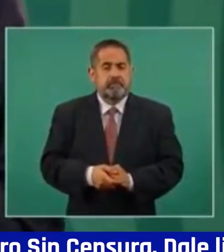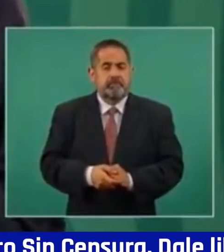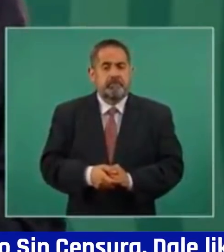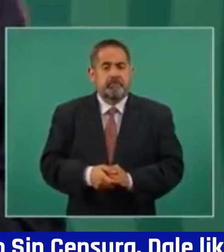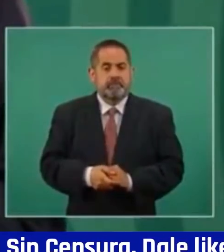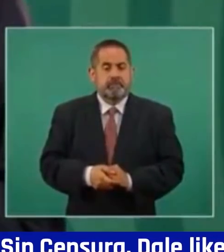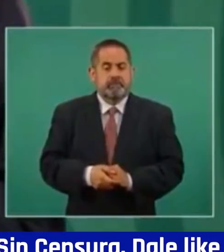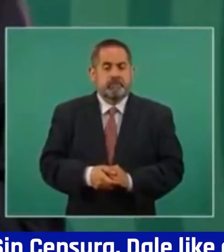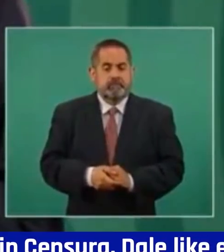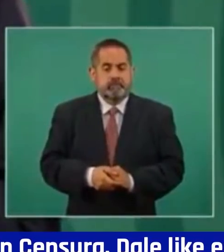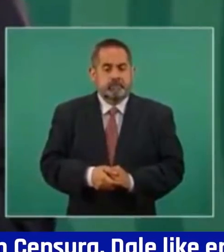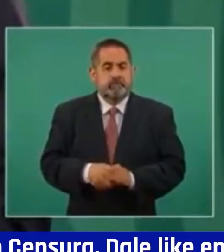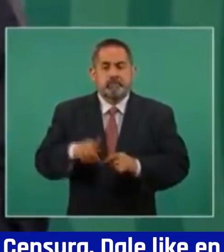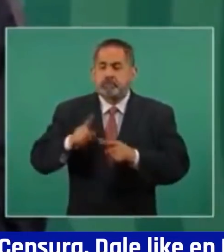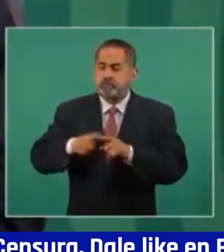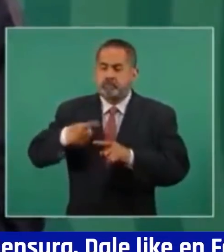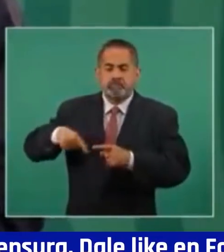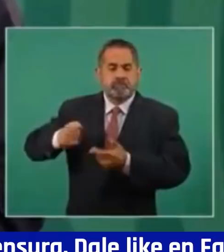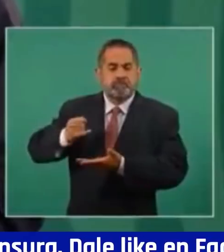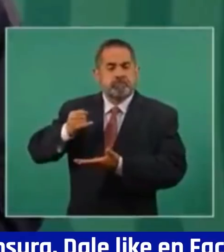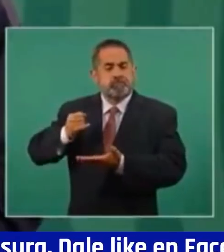La resolución